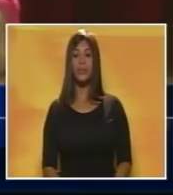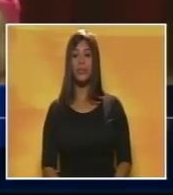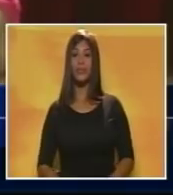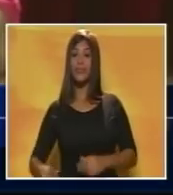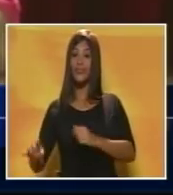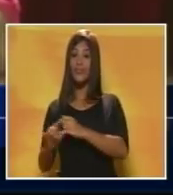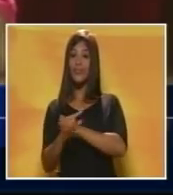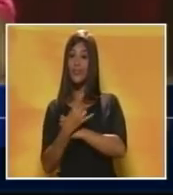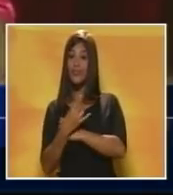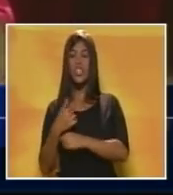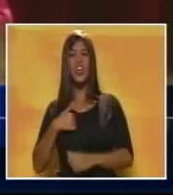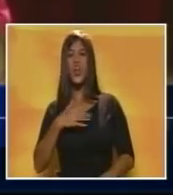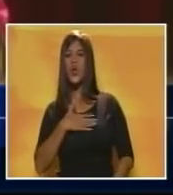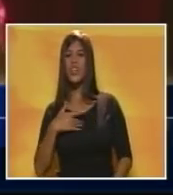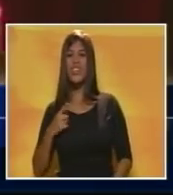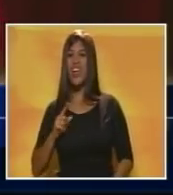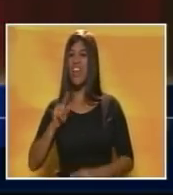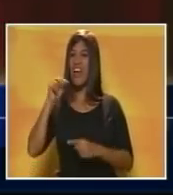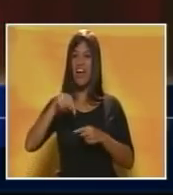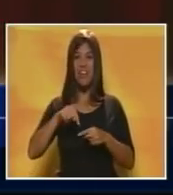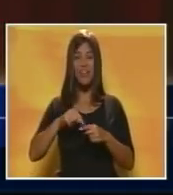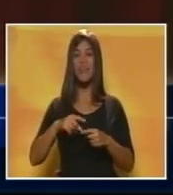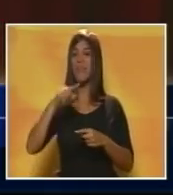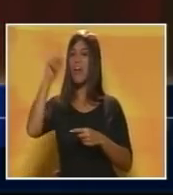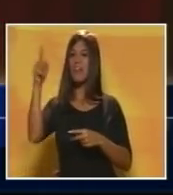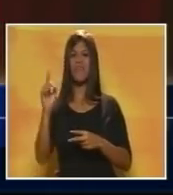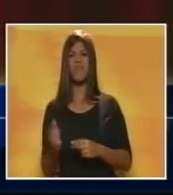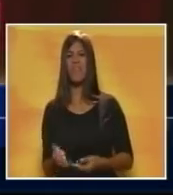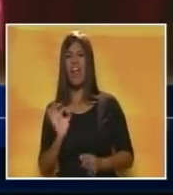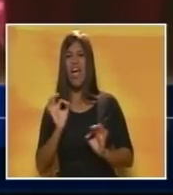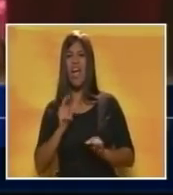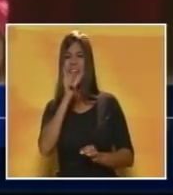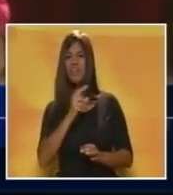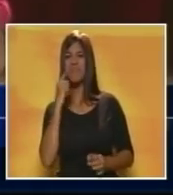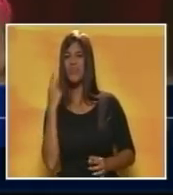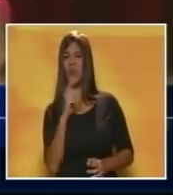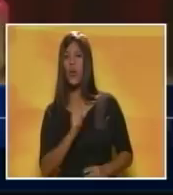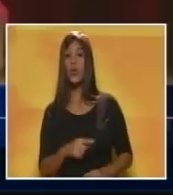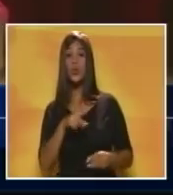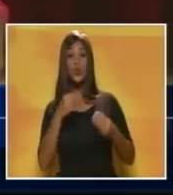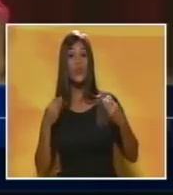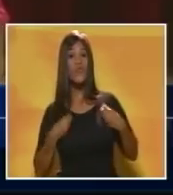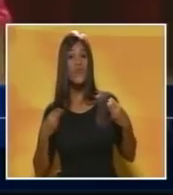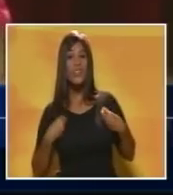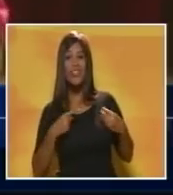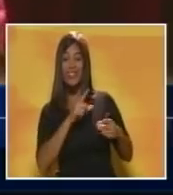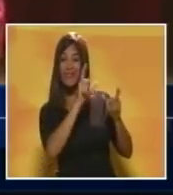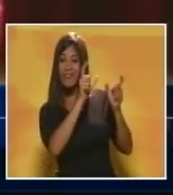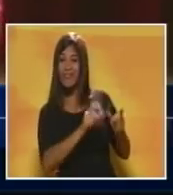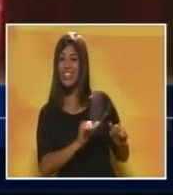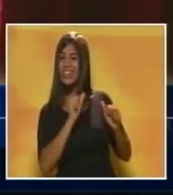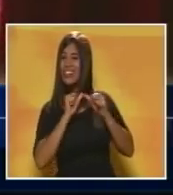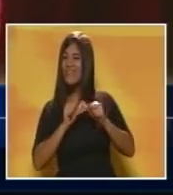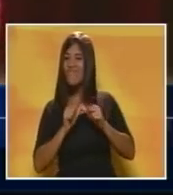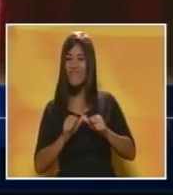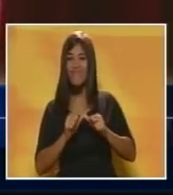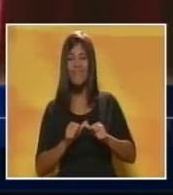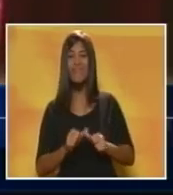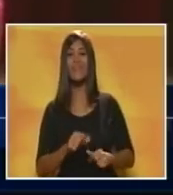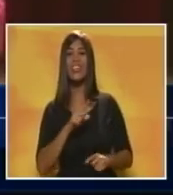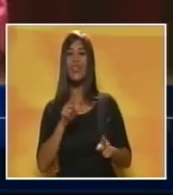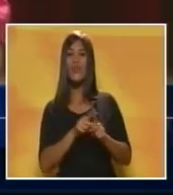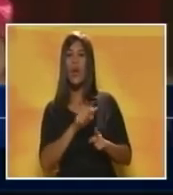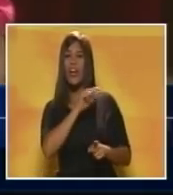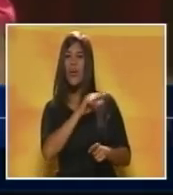Traidor no lo quieren ni allá ni aquí. Y su vida siempre, siempre, siempre estará